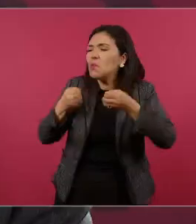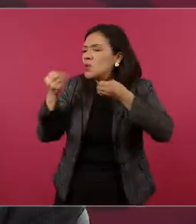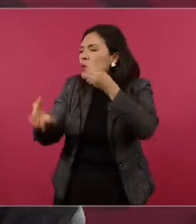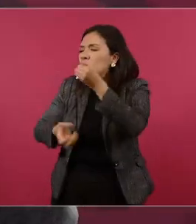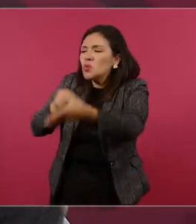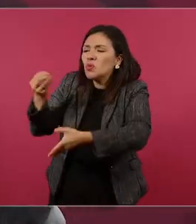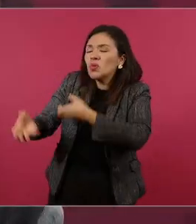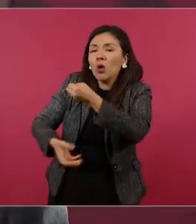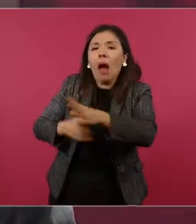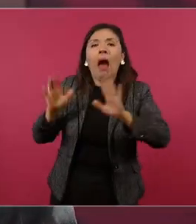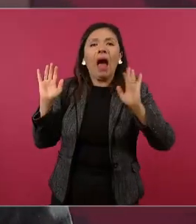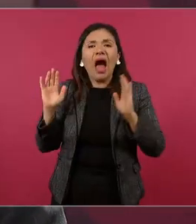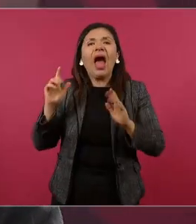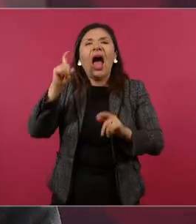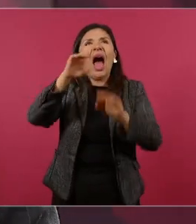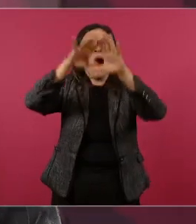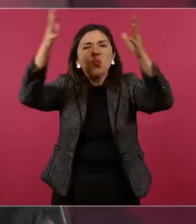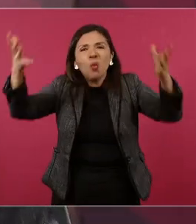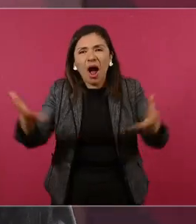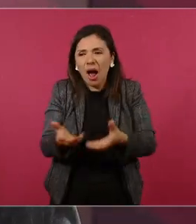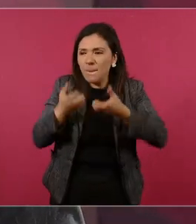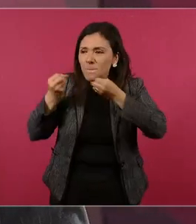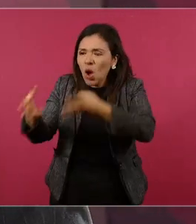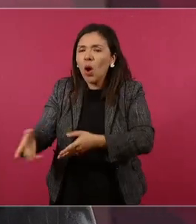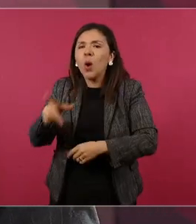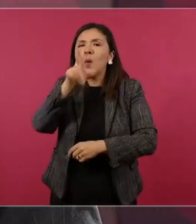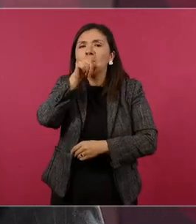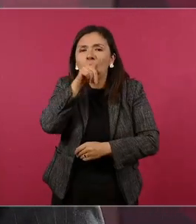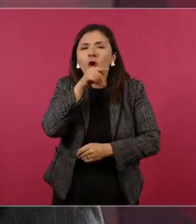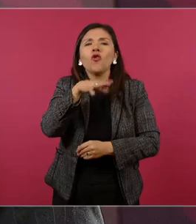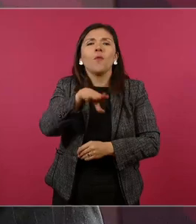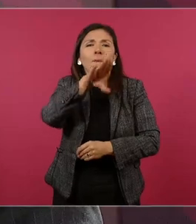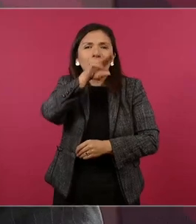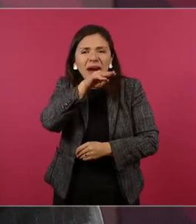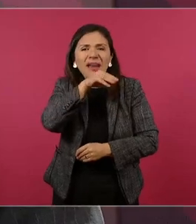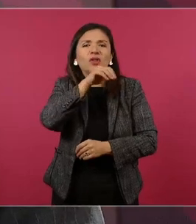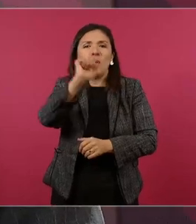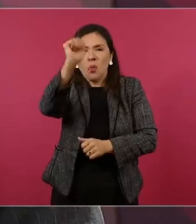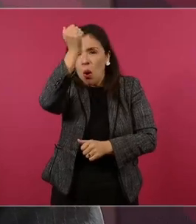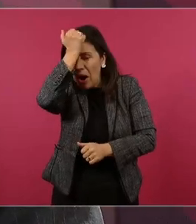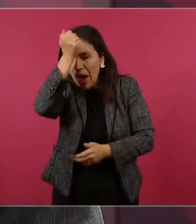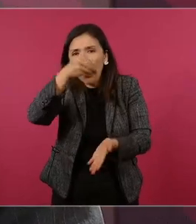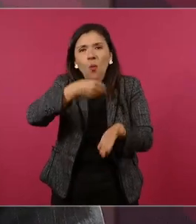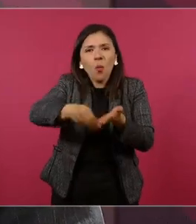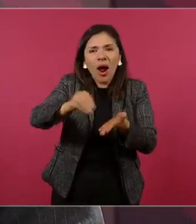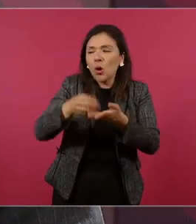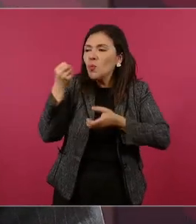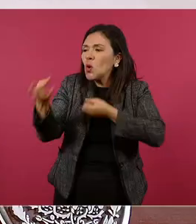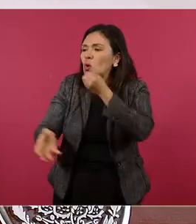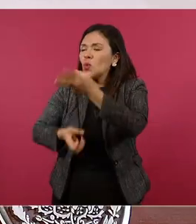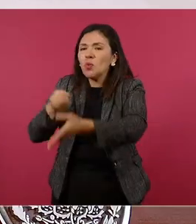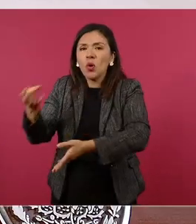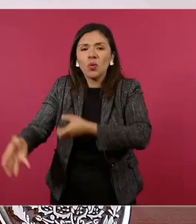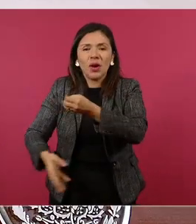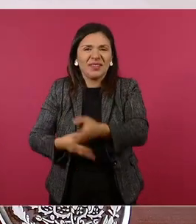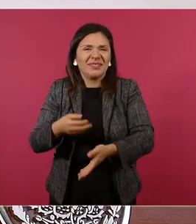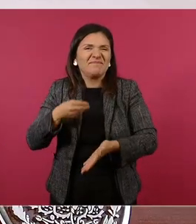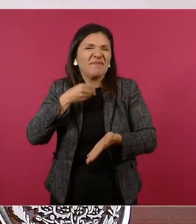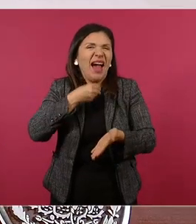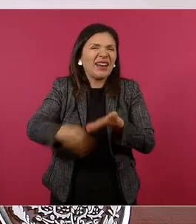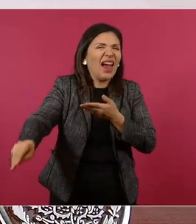construcción tinacos pollos patos chivos borregos puercos cochinos